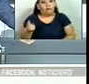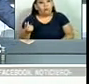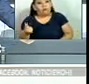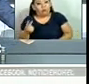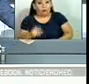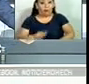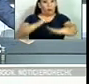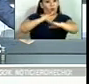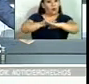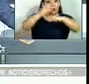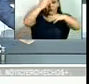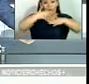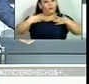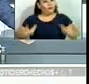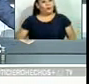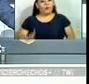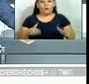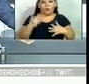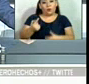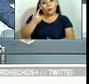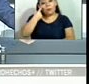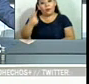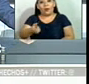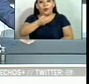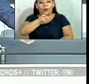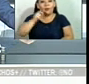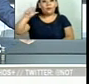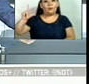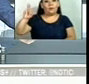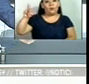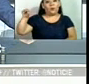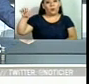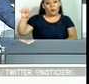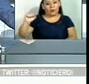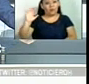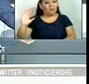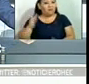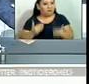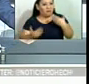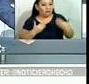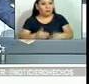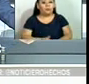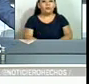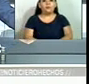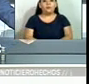bioseguridad para los voluntarios. Luis Alberto López nos informa sobre lo que está ocurriendo.